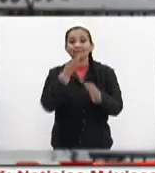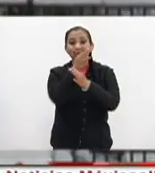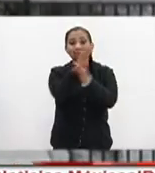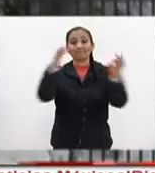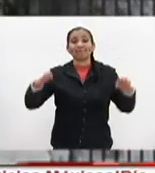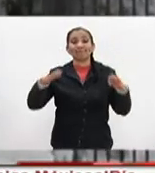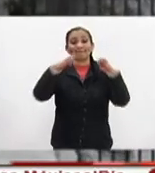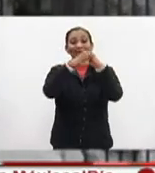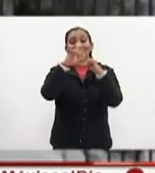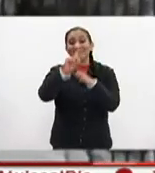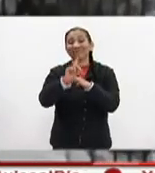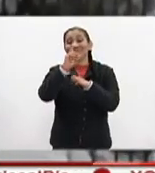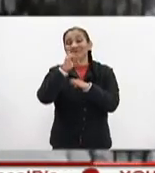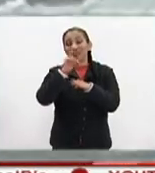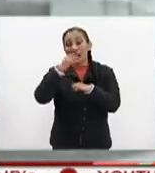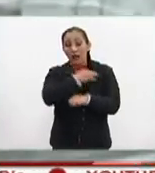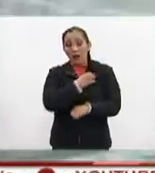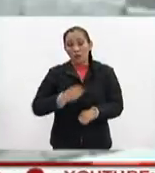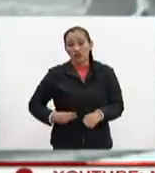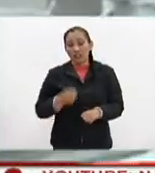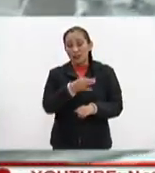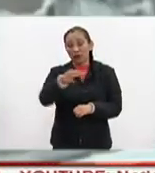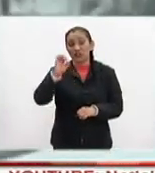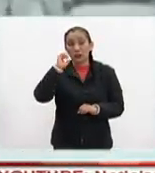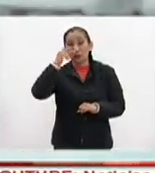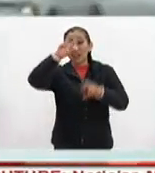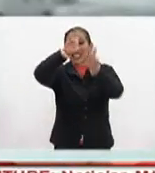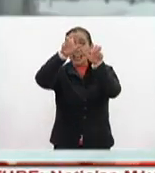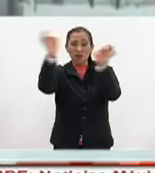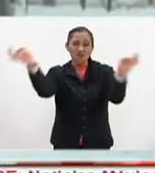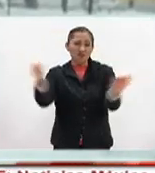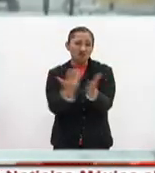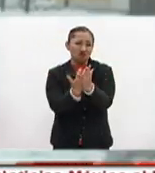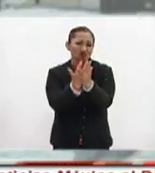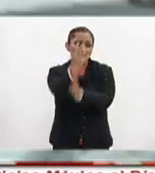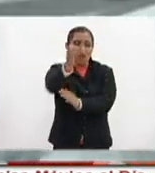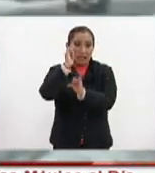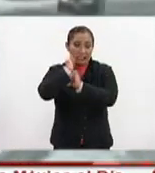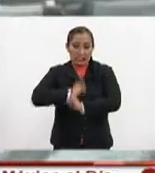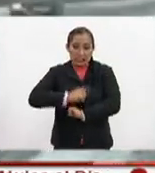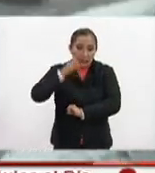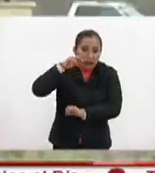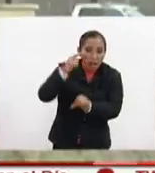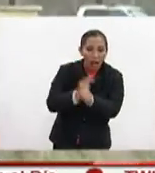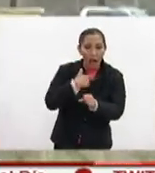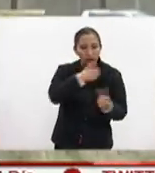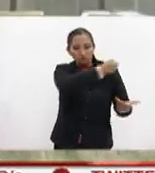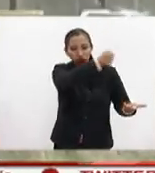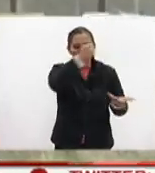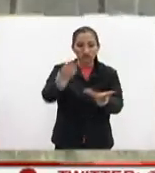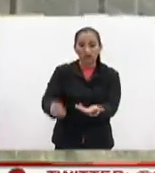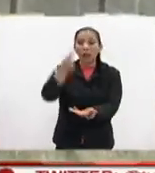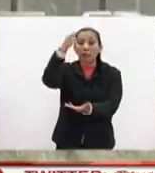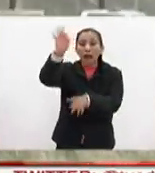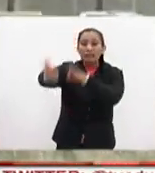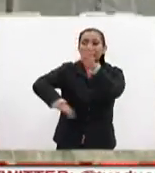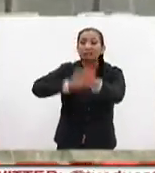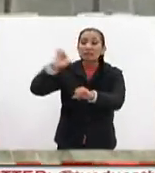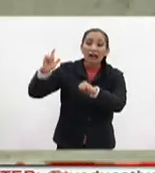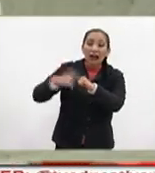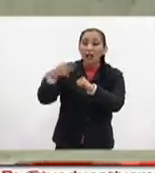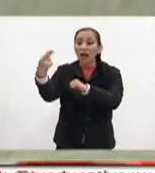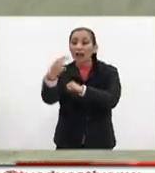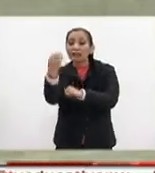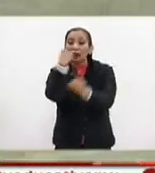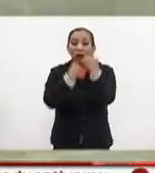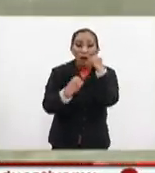Declaran emergencia en 30 municipios de Chihuahua por nevada severa. Las autoridades contarán con los recursos para atender las